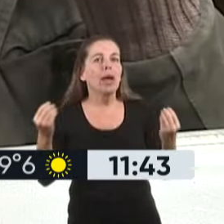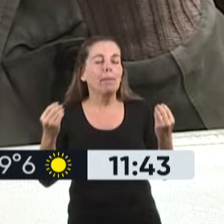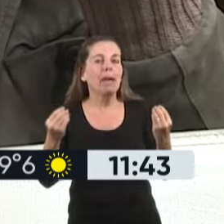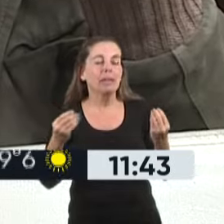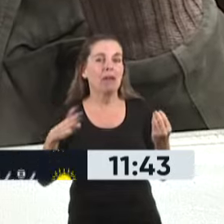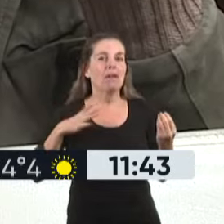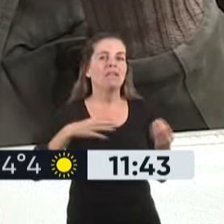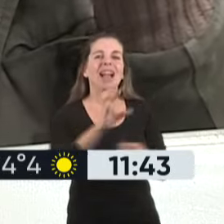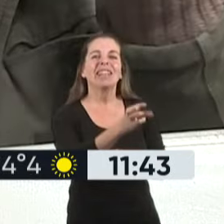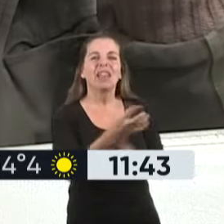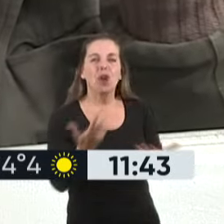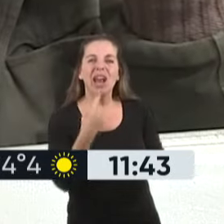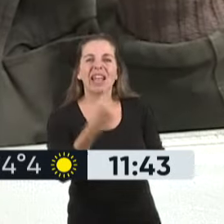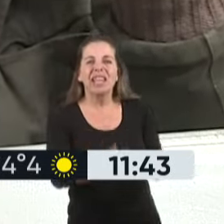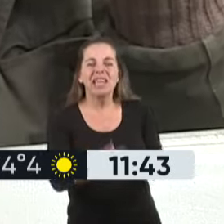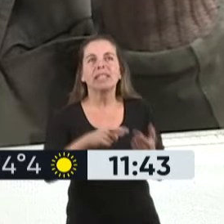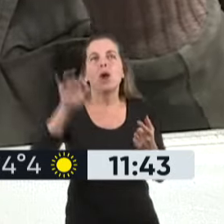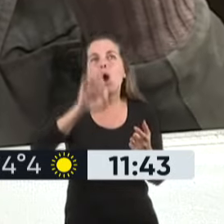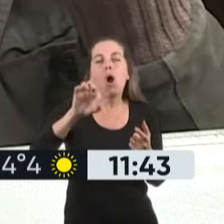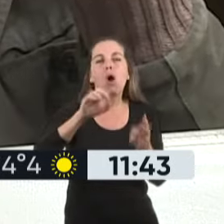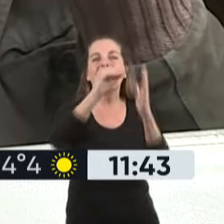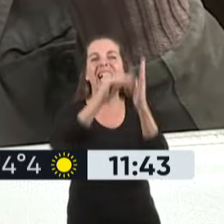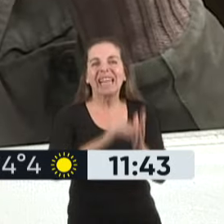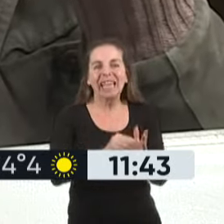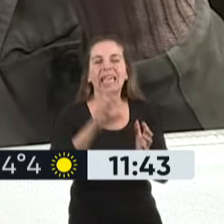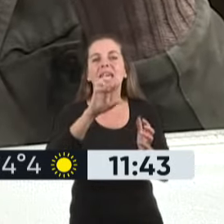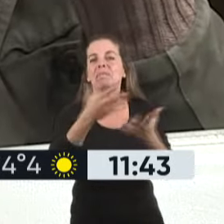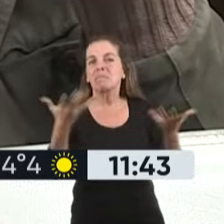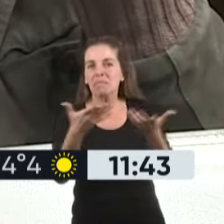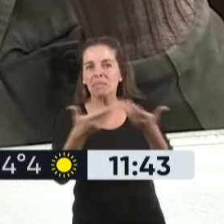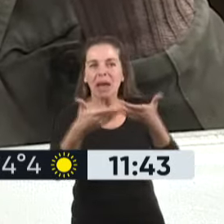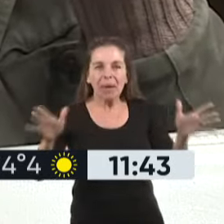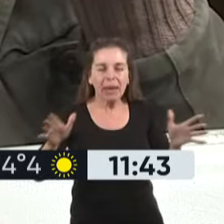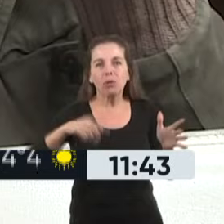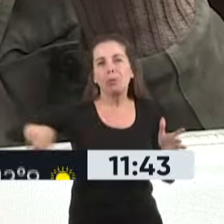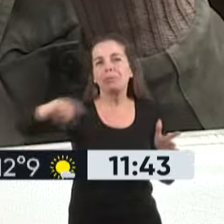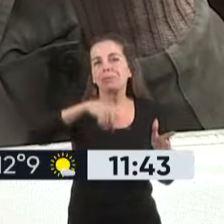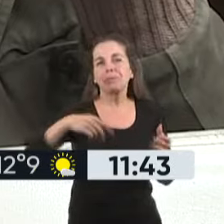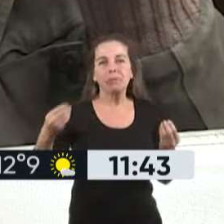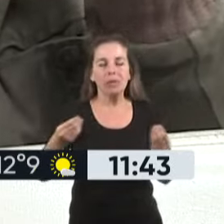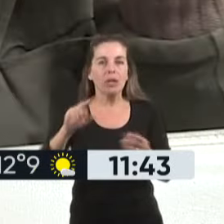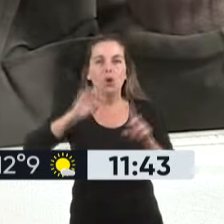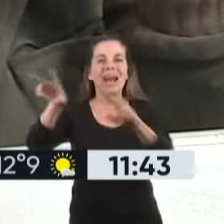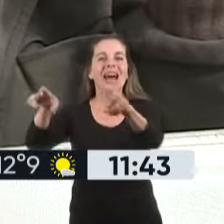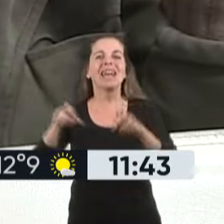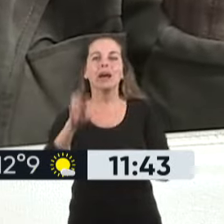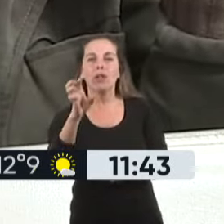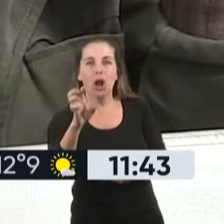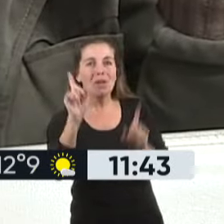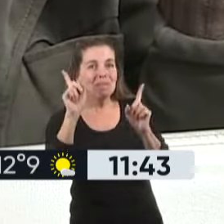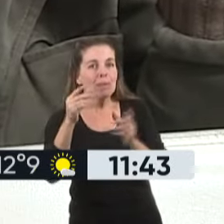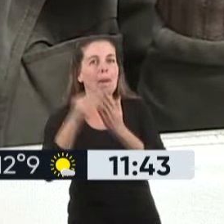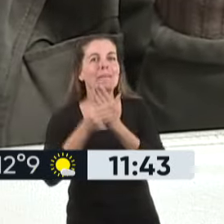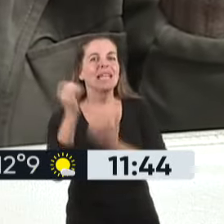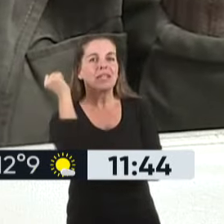dólares, que se ha abierto el RI, pero que no va a ingresar supuestamente para entender de ellos ningún dólar, y que justamente Caputo venía a cumplir